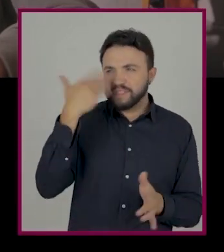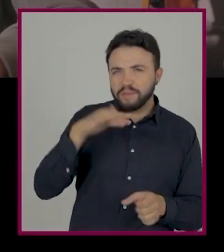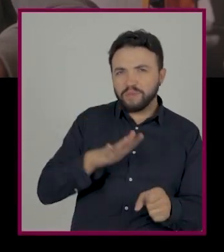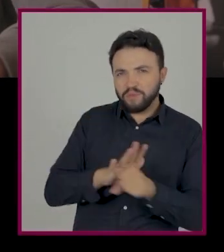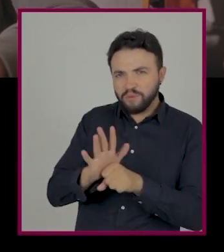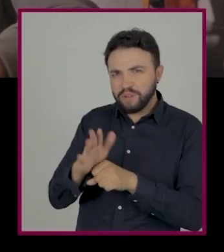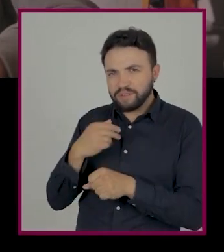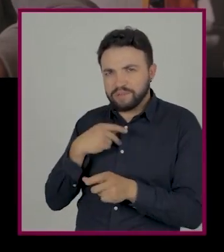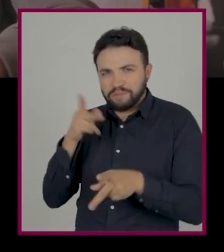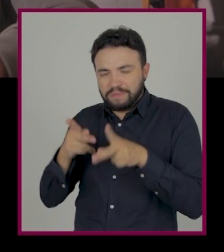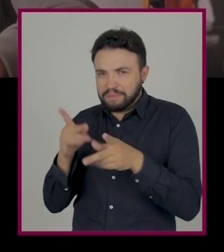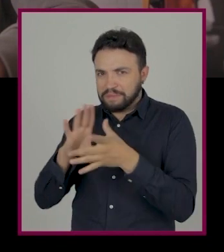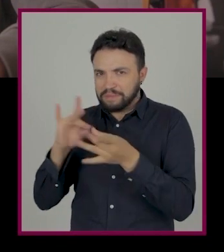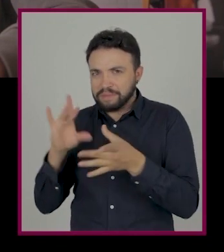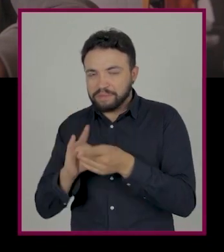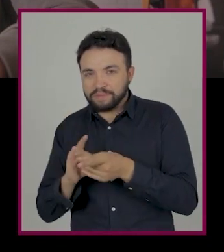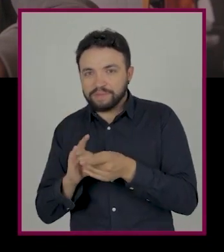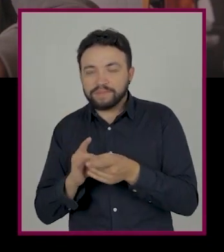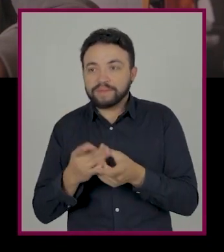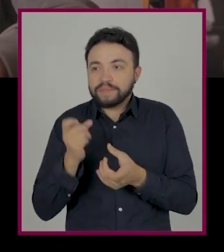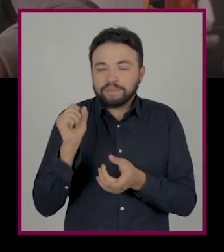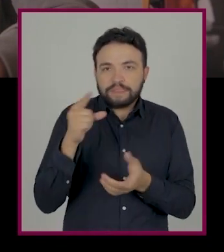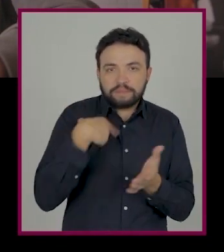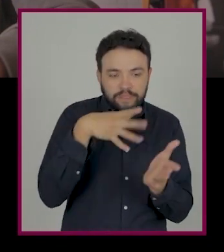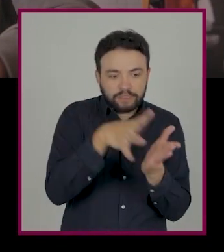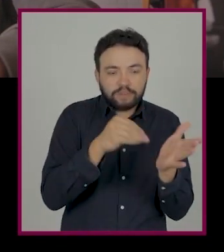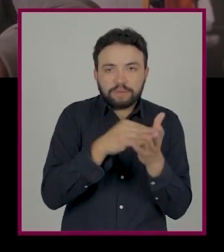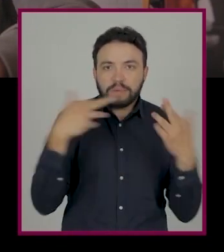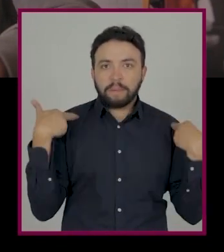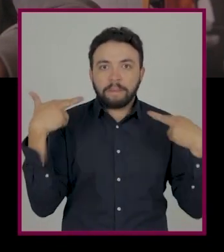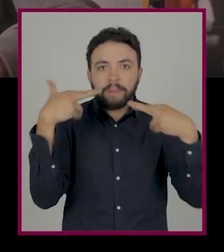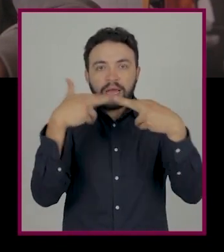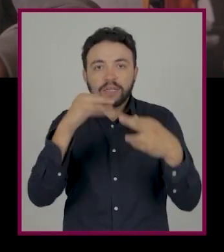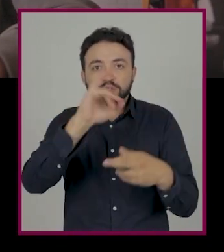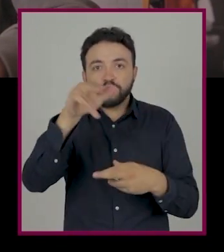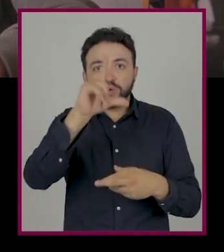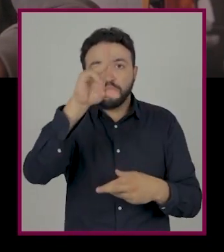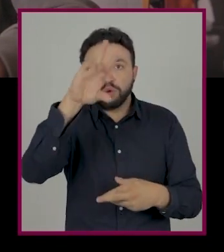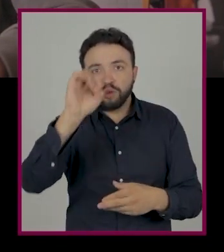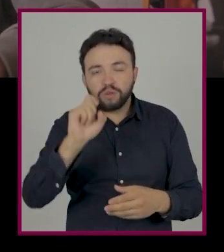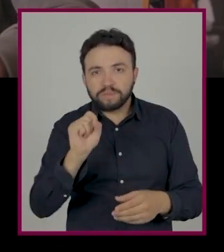cuáles hablo? Nope. Venían en las copias que nos dio el maestro Julio.